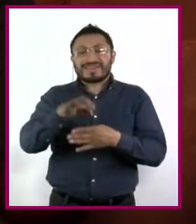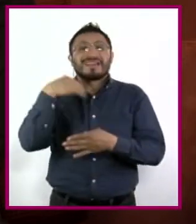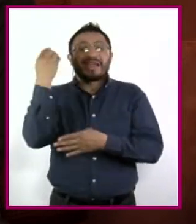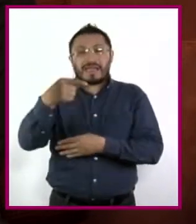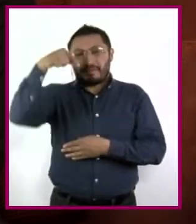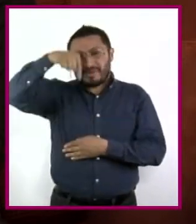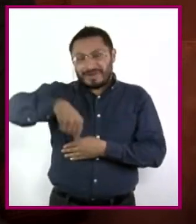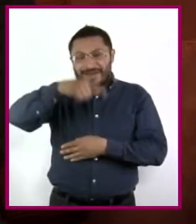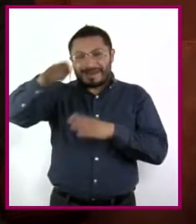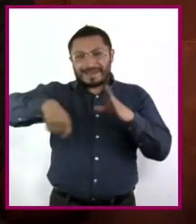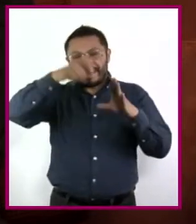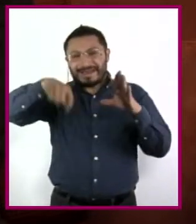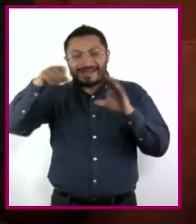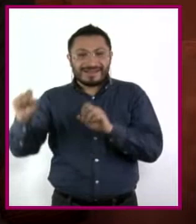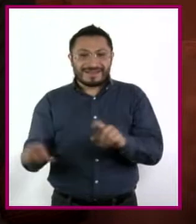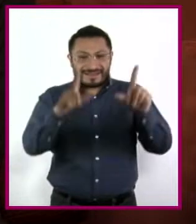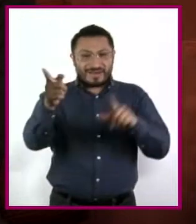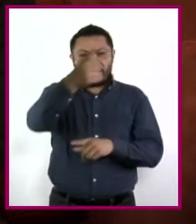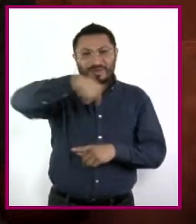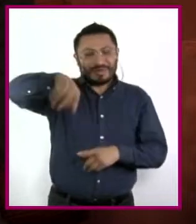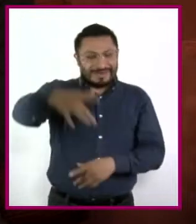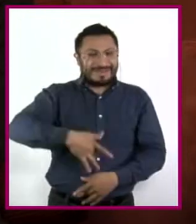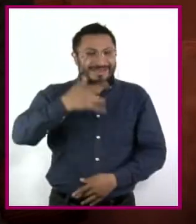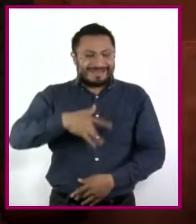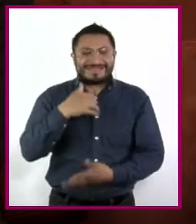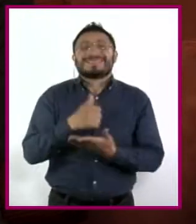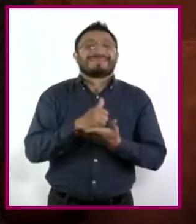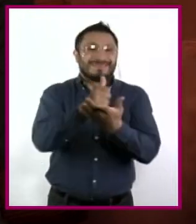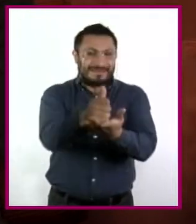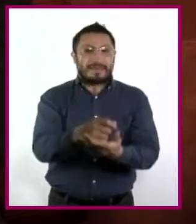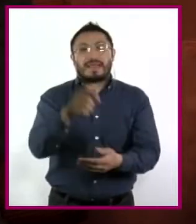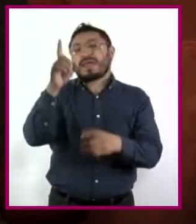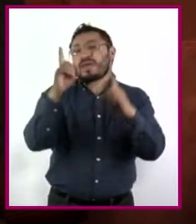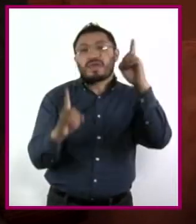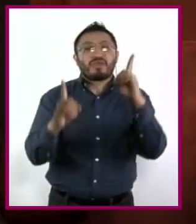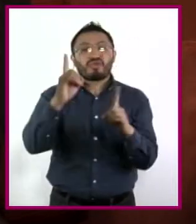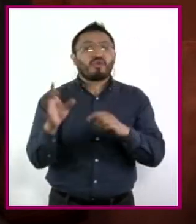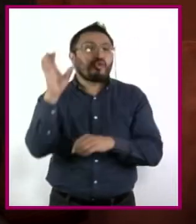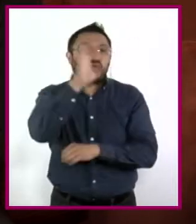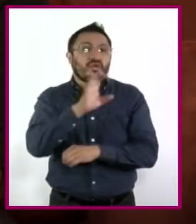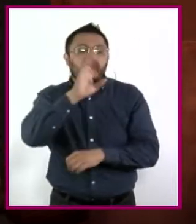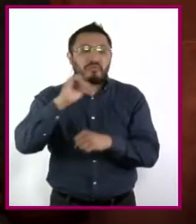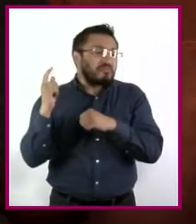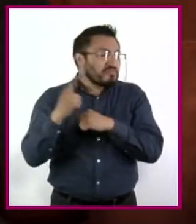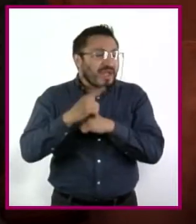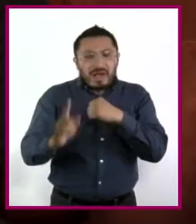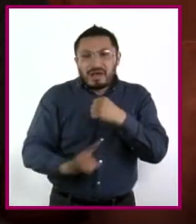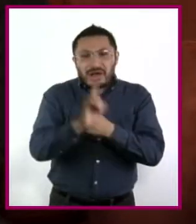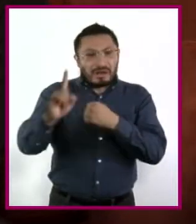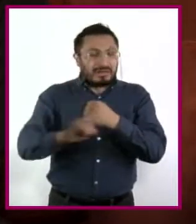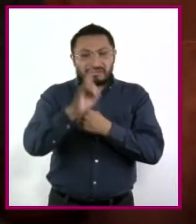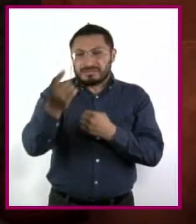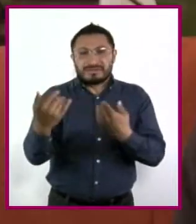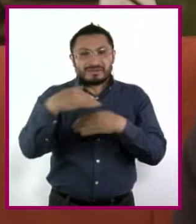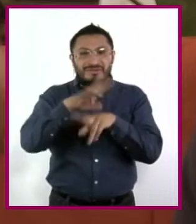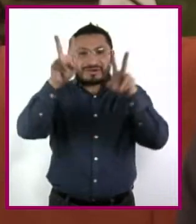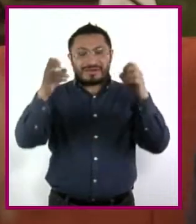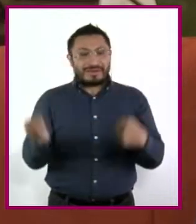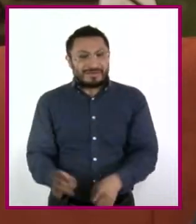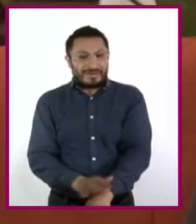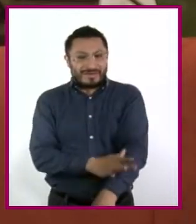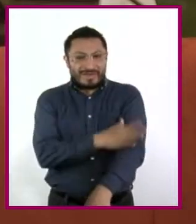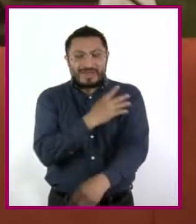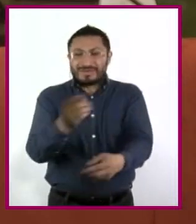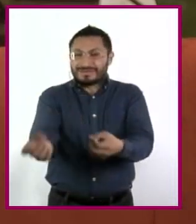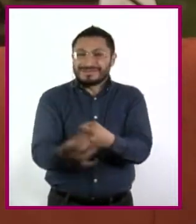espacio para que ustedes se sientan apoyados. Así que manden sus dudas, inquietudes y problemas relacionados con las emociones.